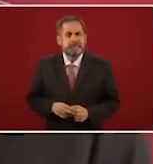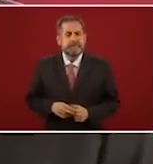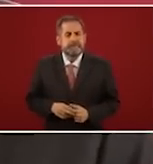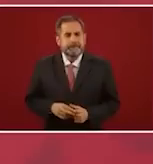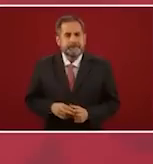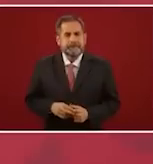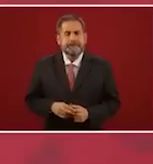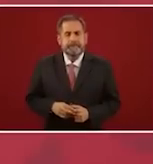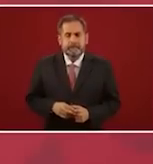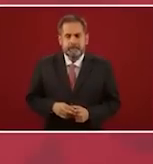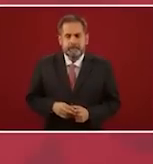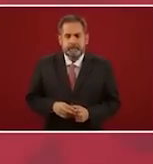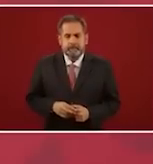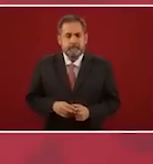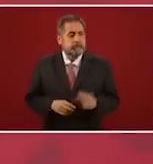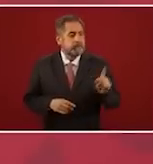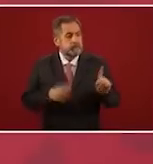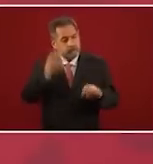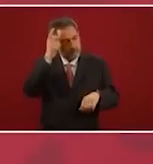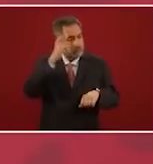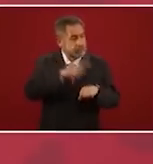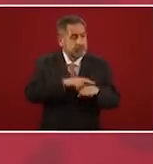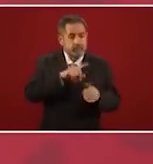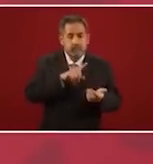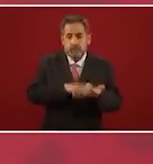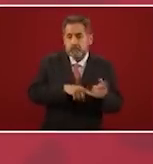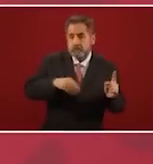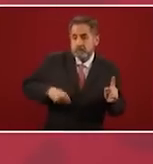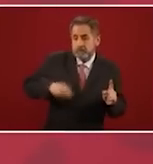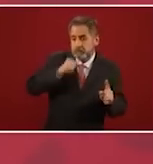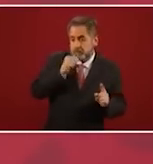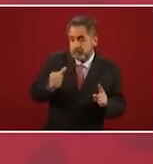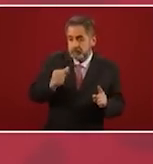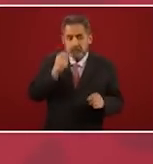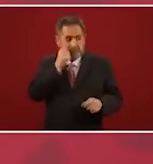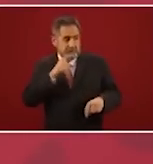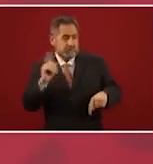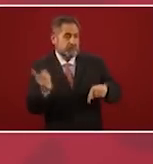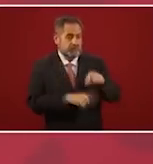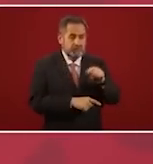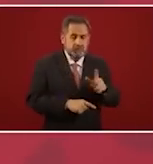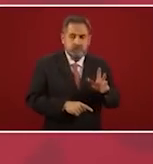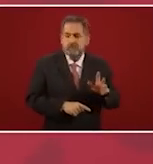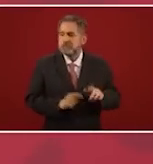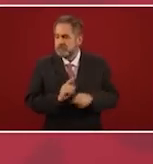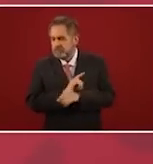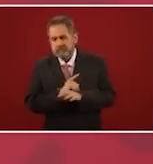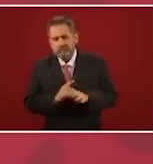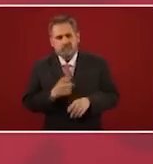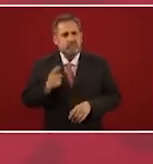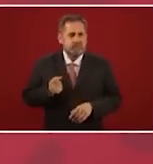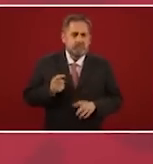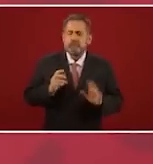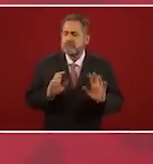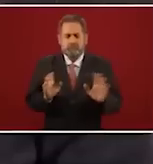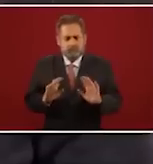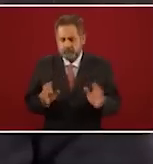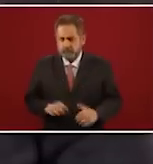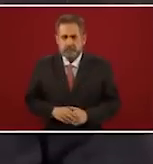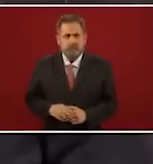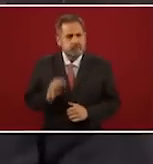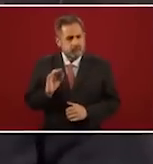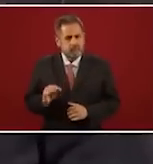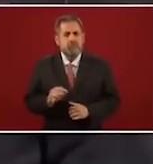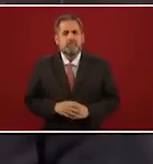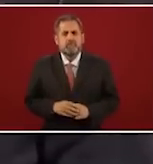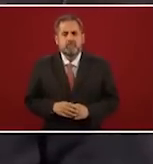un director inocente, ¿no?, y que es un acto de arbitrariedad. Entonces,